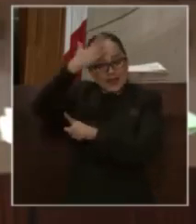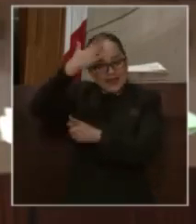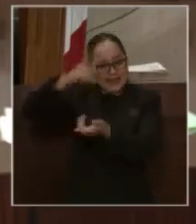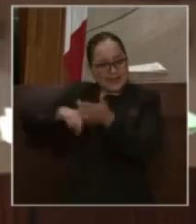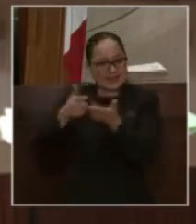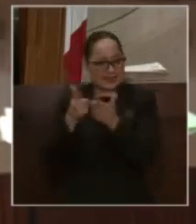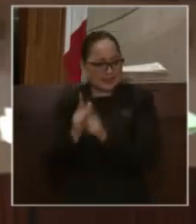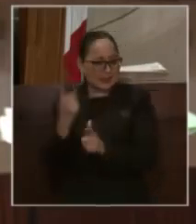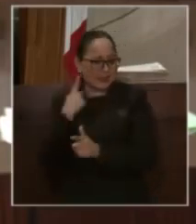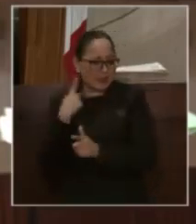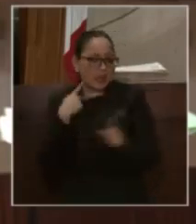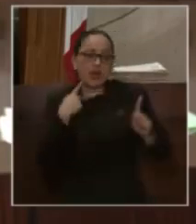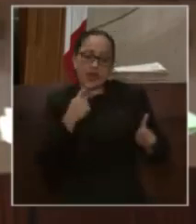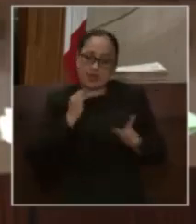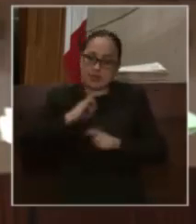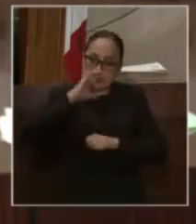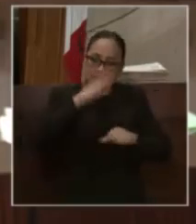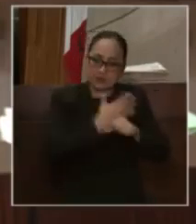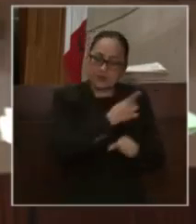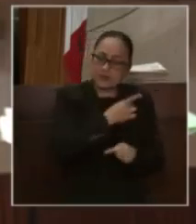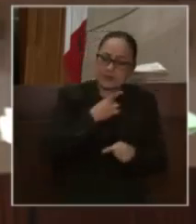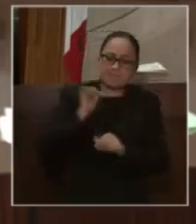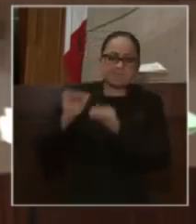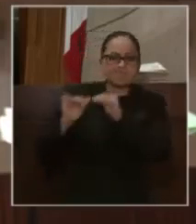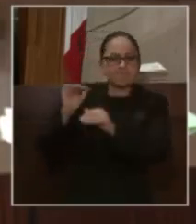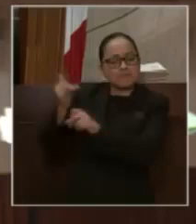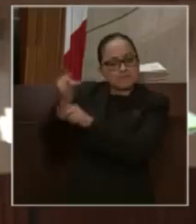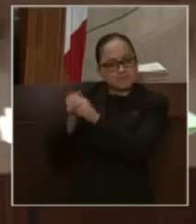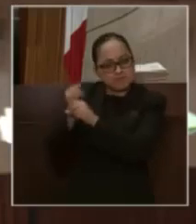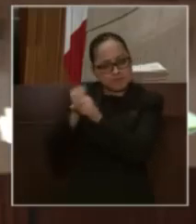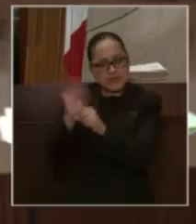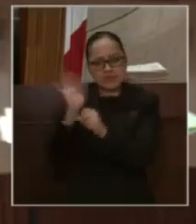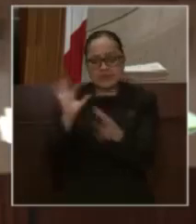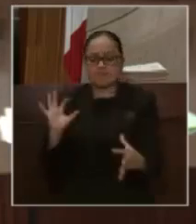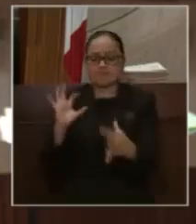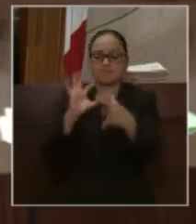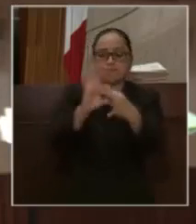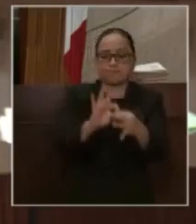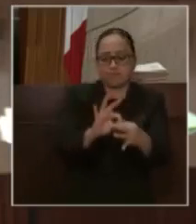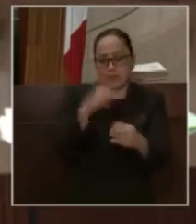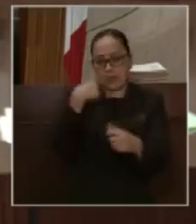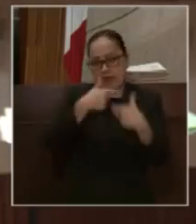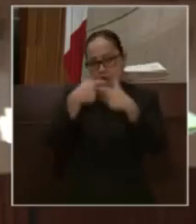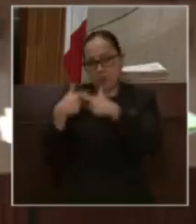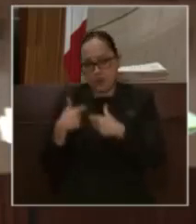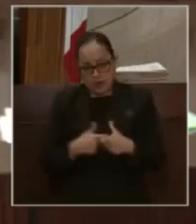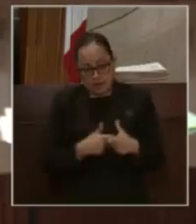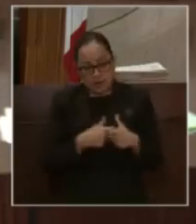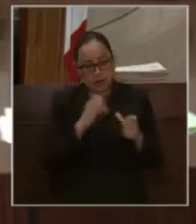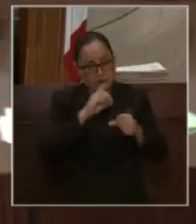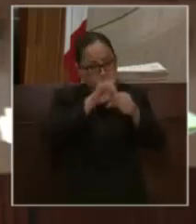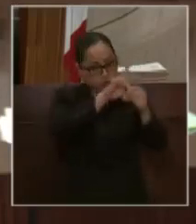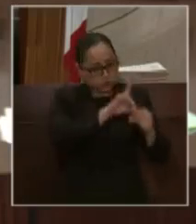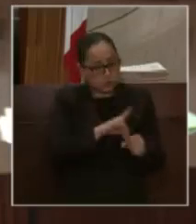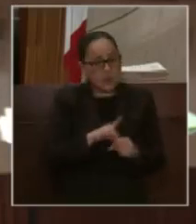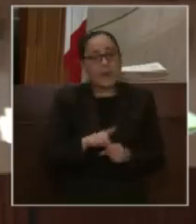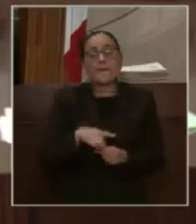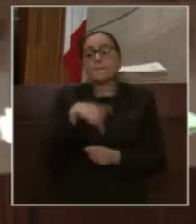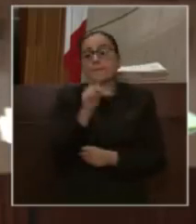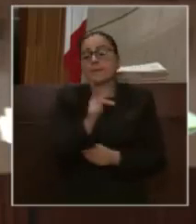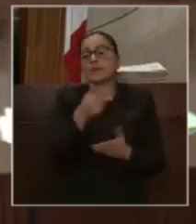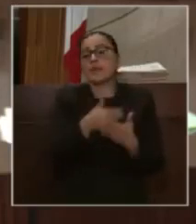investigar y de revisar si hay algún tipo de conexión o nexo causal, pero de ahí a que la